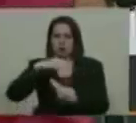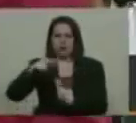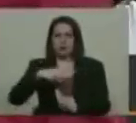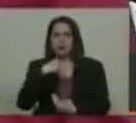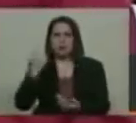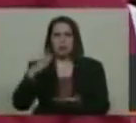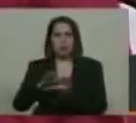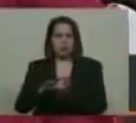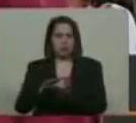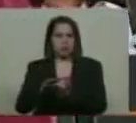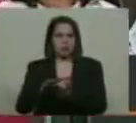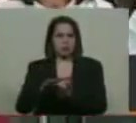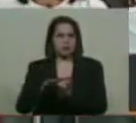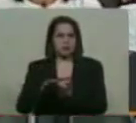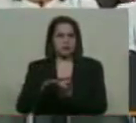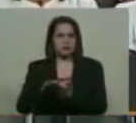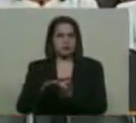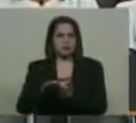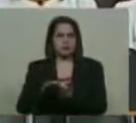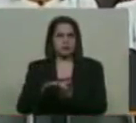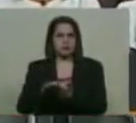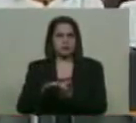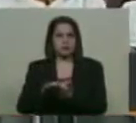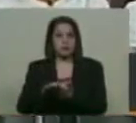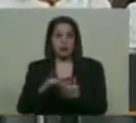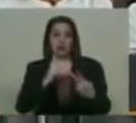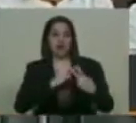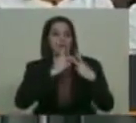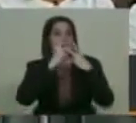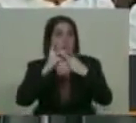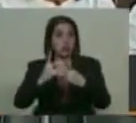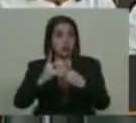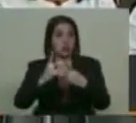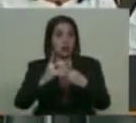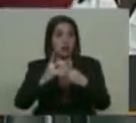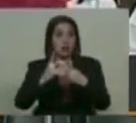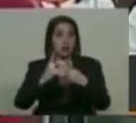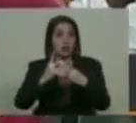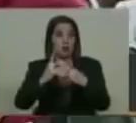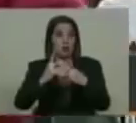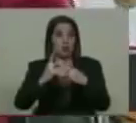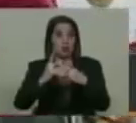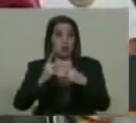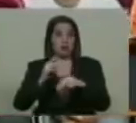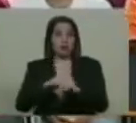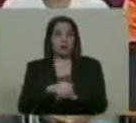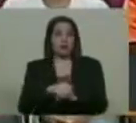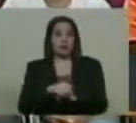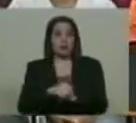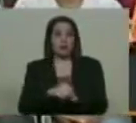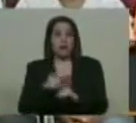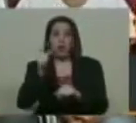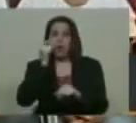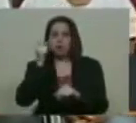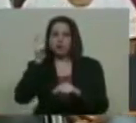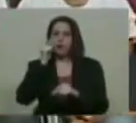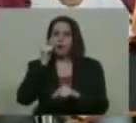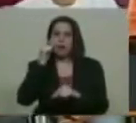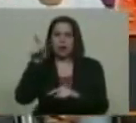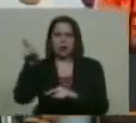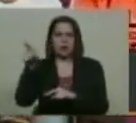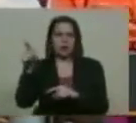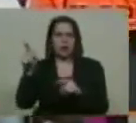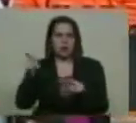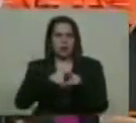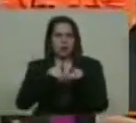Rodríguez padre, y tiene la valentía de Jorge padre. Por eso es que ustedes, yo